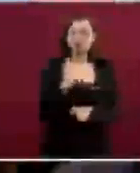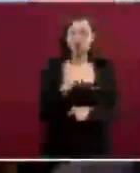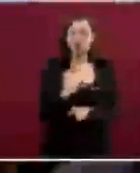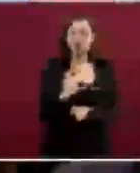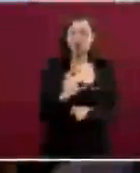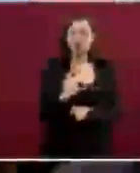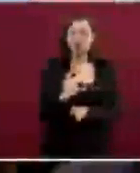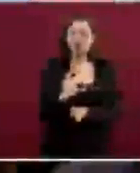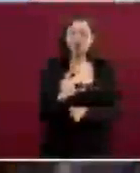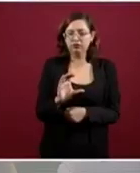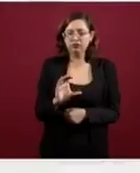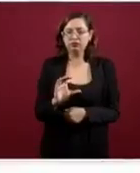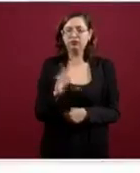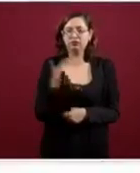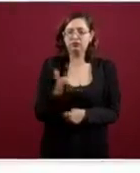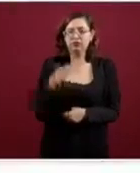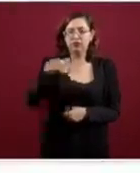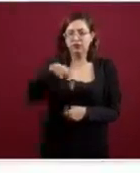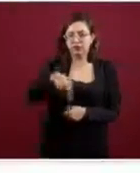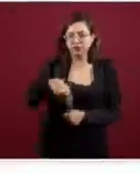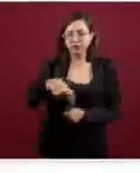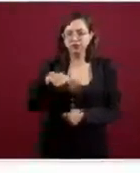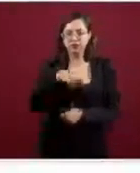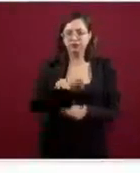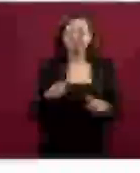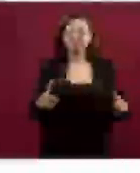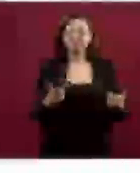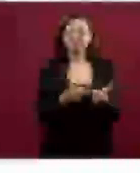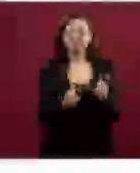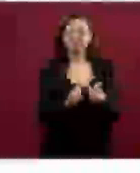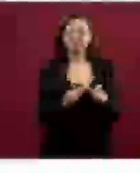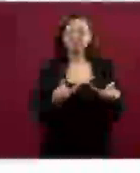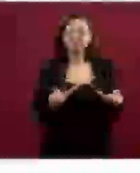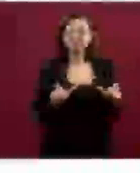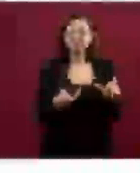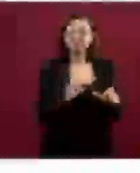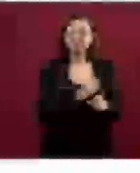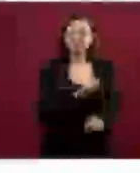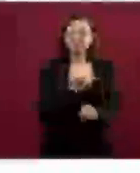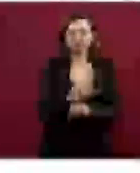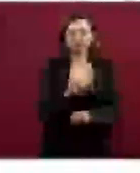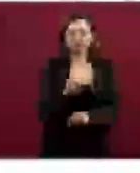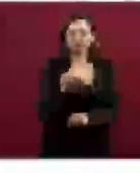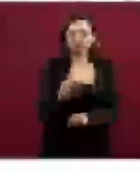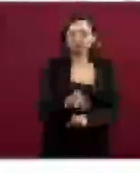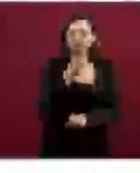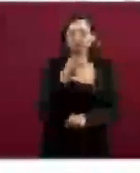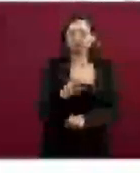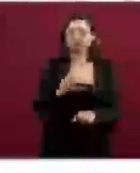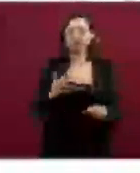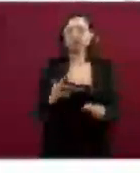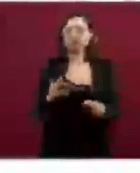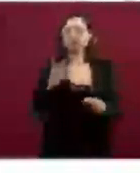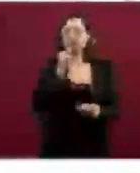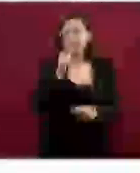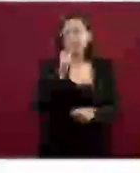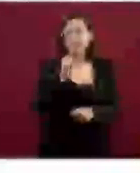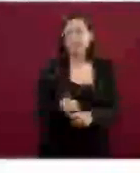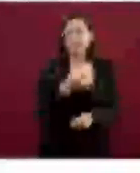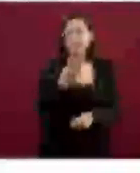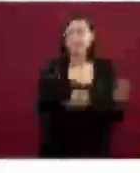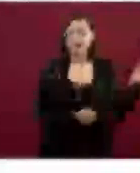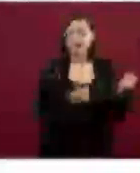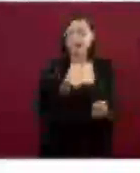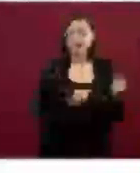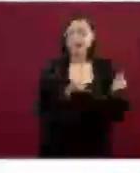ocupado por la guardia nacional por el tercer batallón de operaciones especiales 34 elementos con cuatro vehículos y el